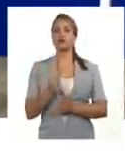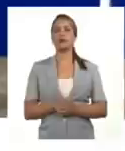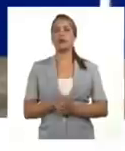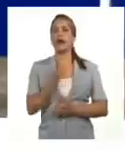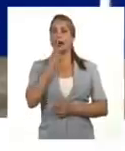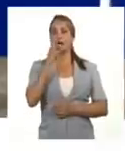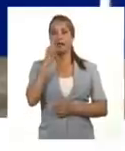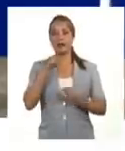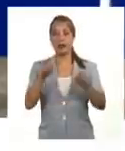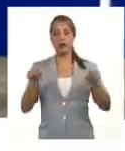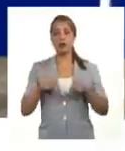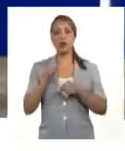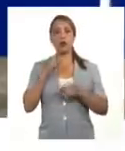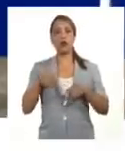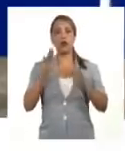1.